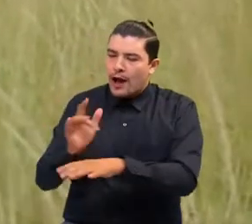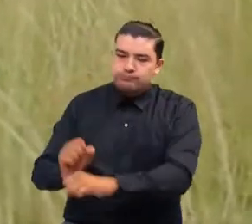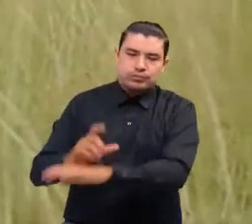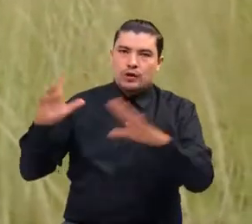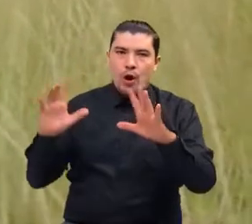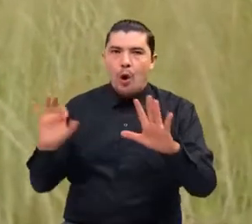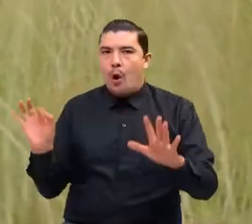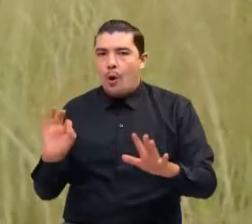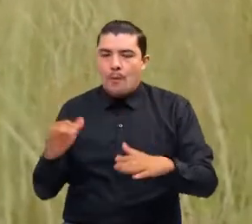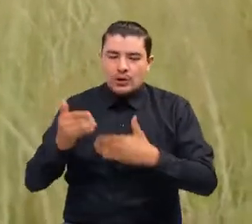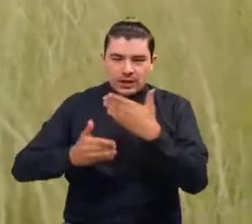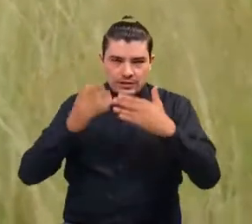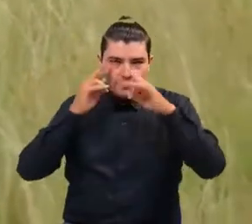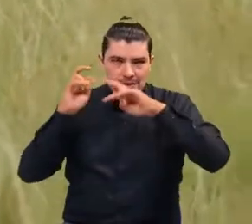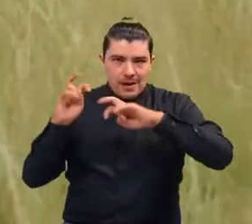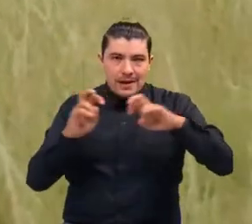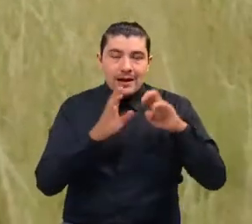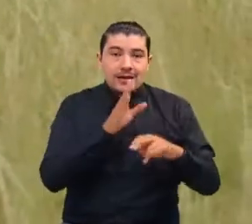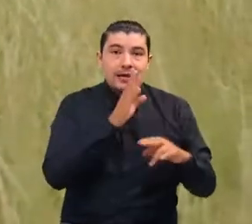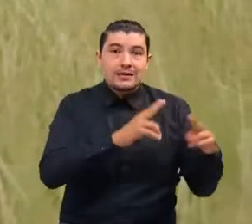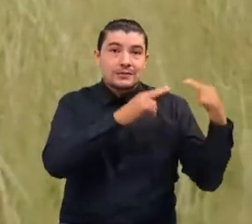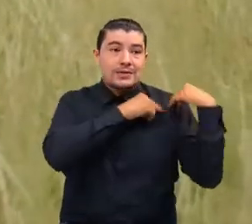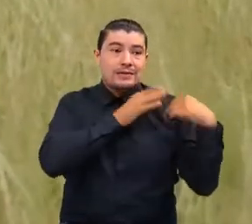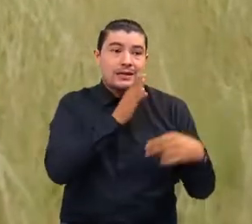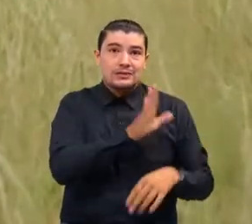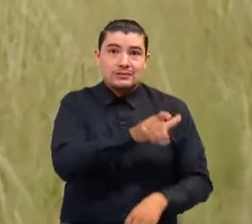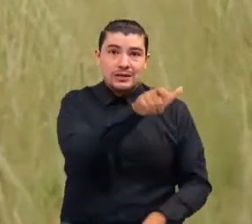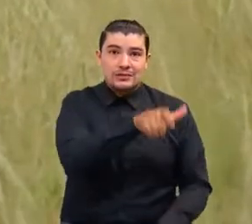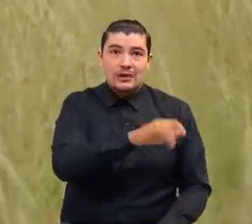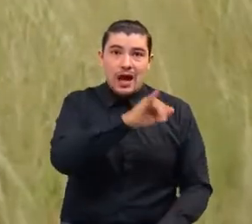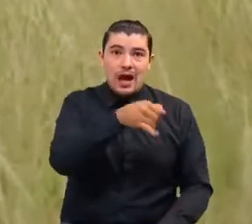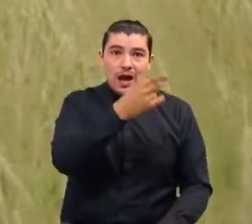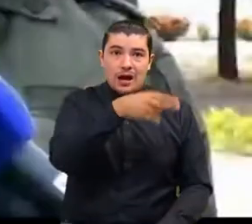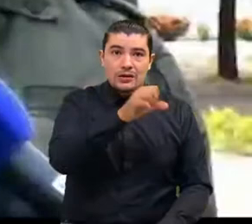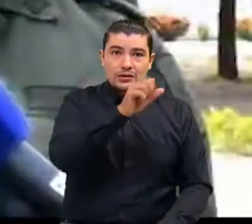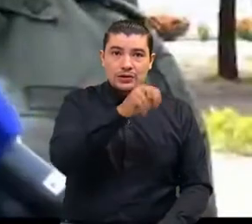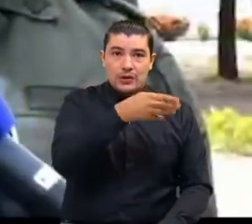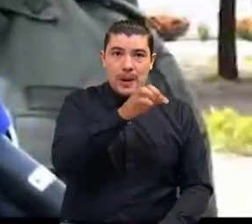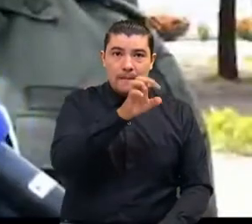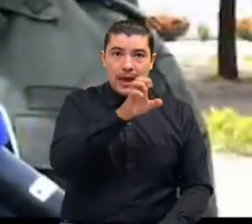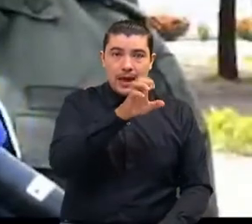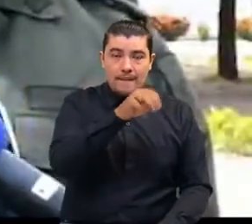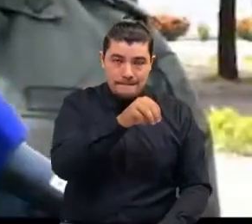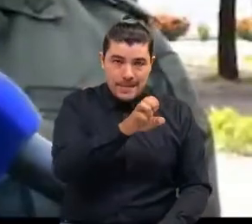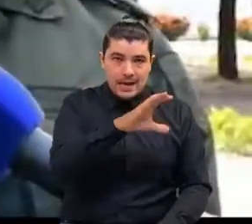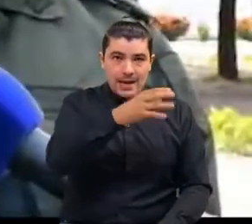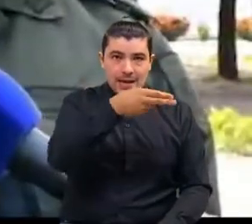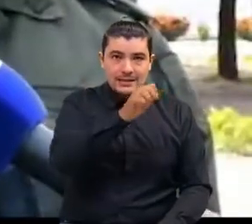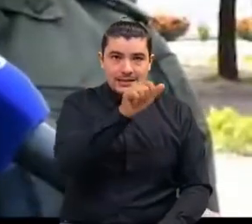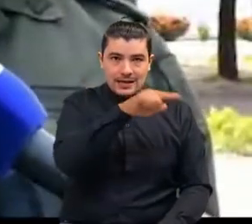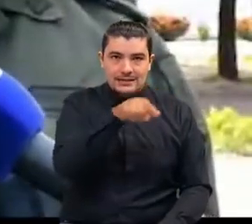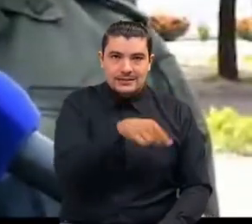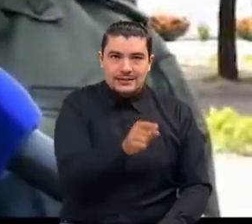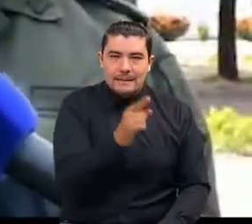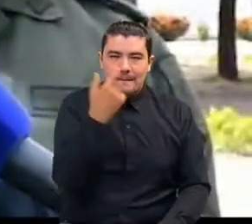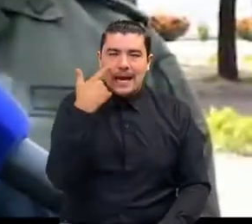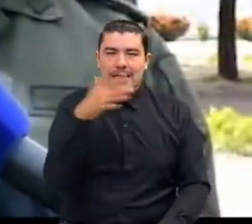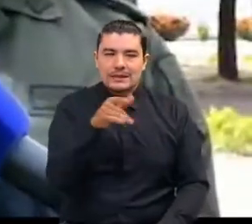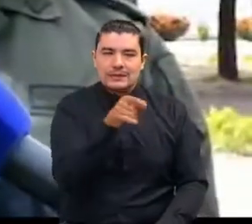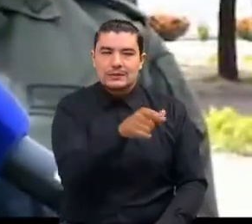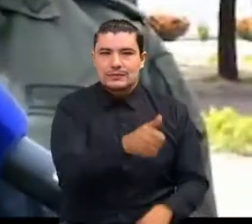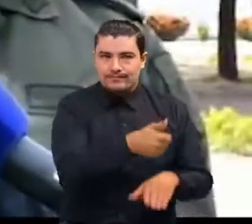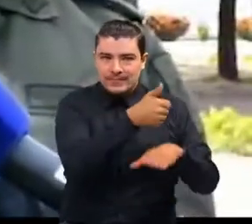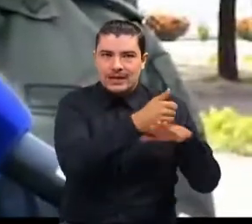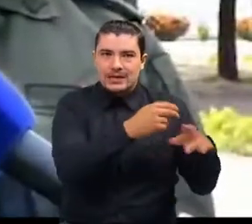de la FARC y todo coordinado desde el país vecino. Realmente no estamos manejando una hipótesis clara